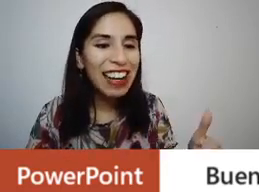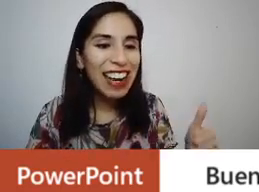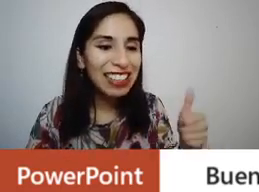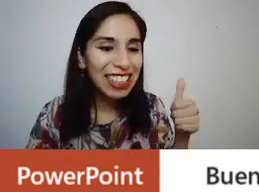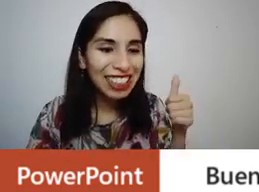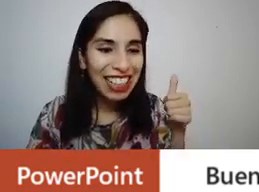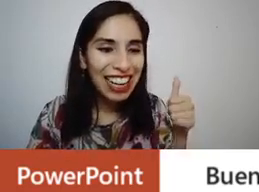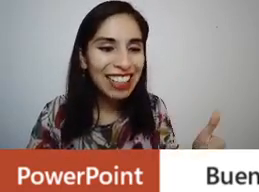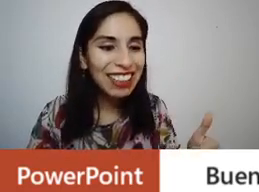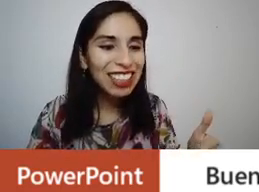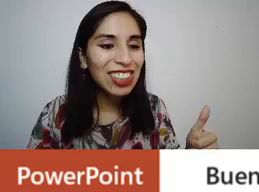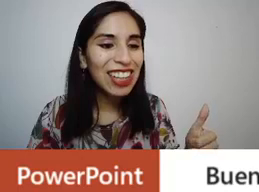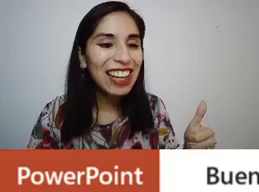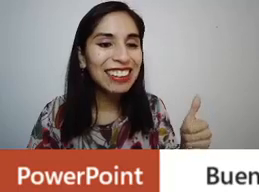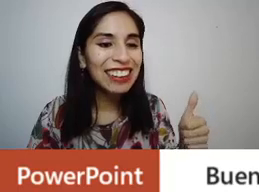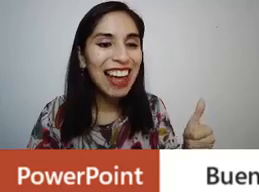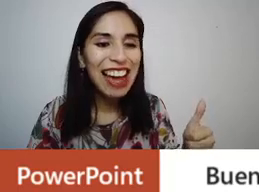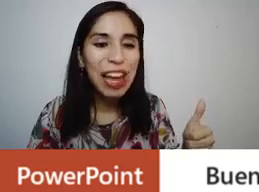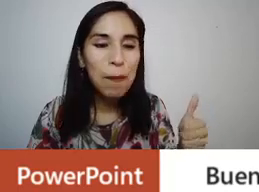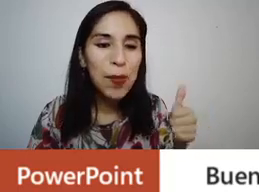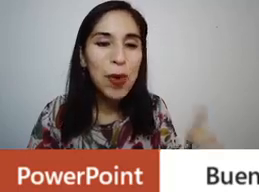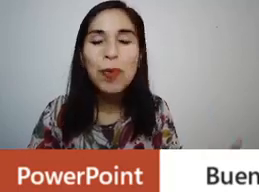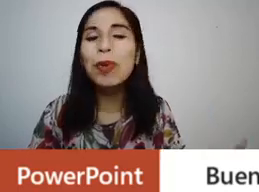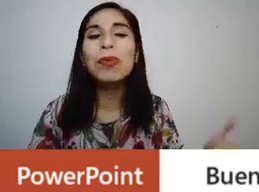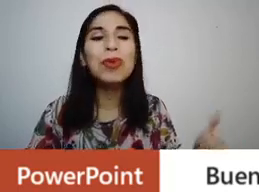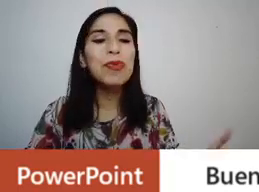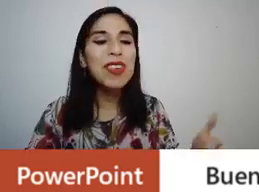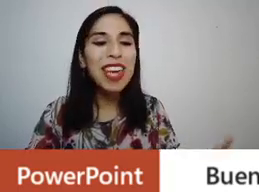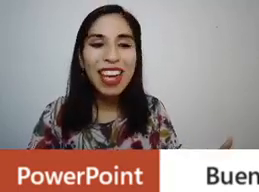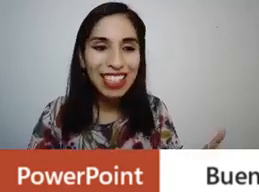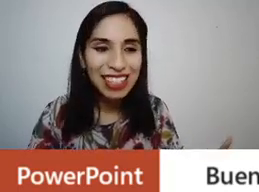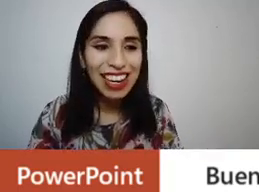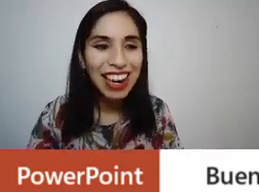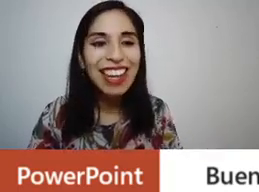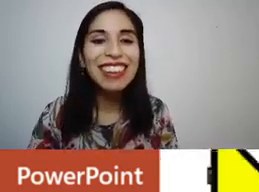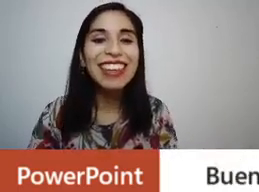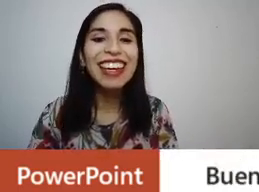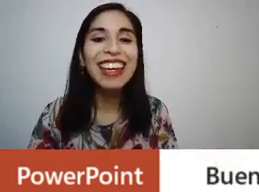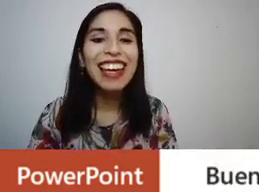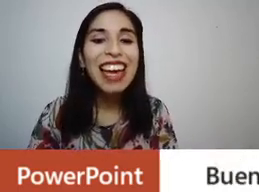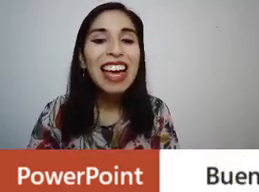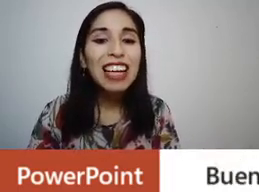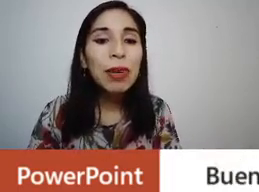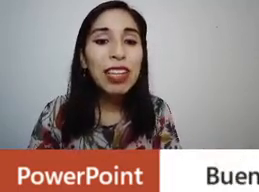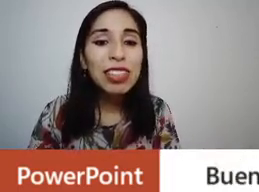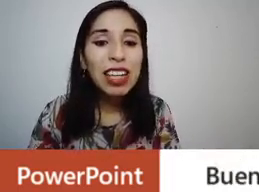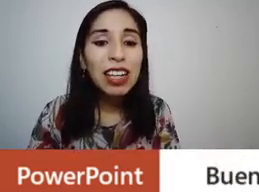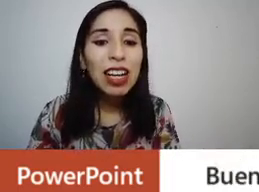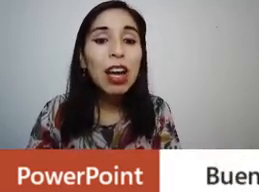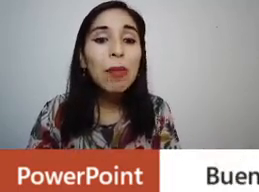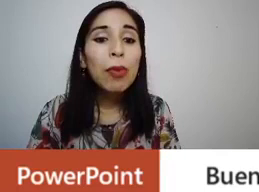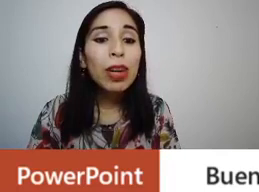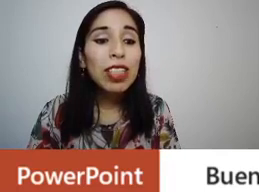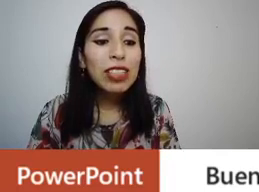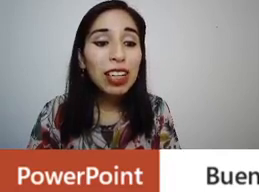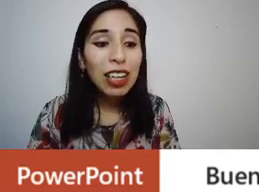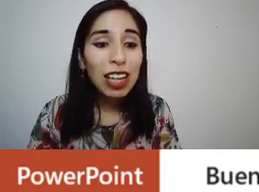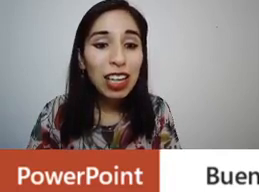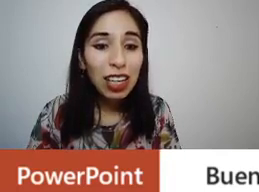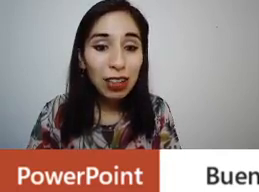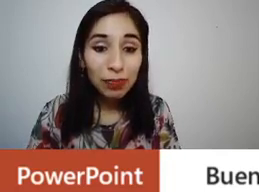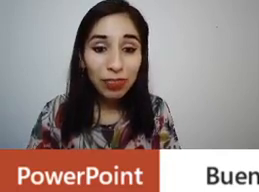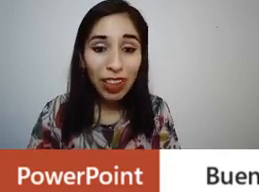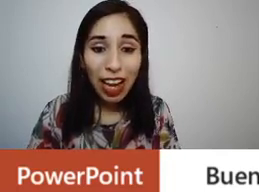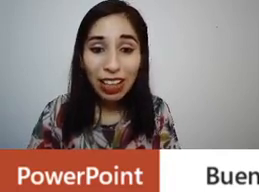juana de excelente señora natalia muy pero muy bien excelente que voy a hacer voy a hacer